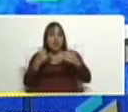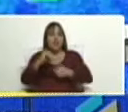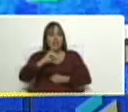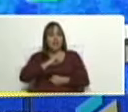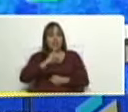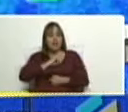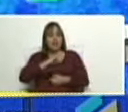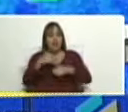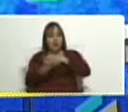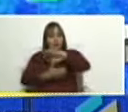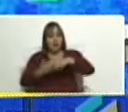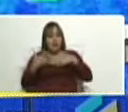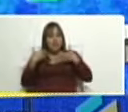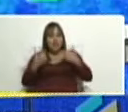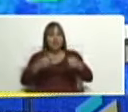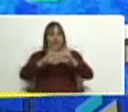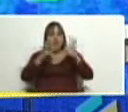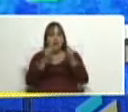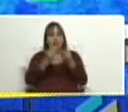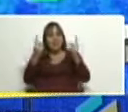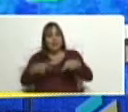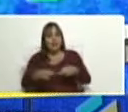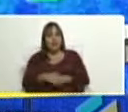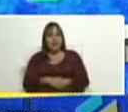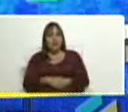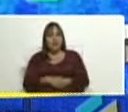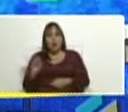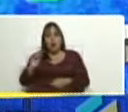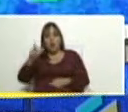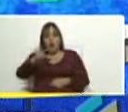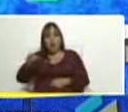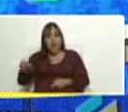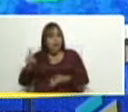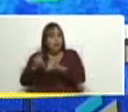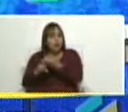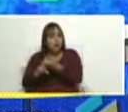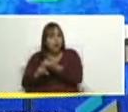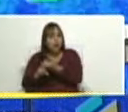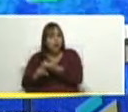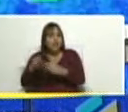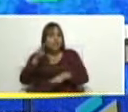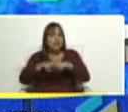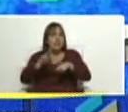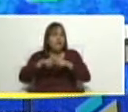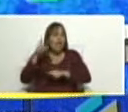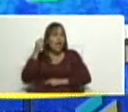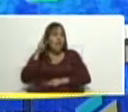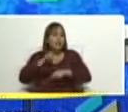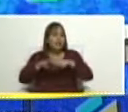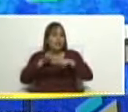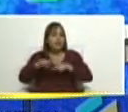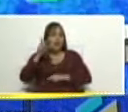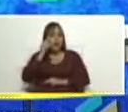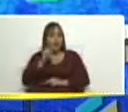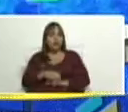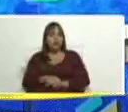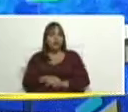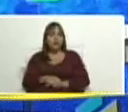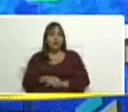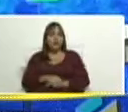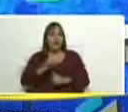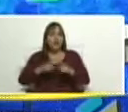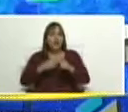salud de la familia, de la pareja, de los niños, de las niñas. Así que vamos a un